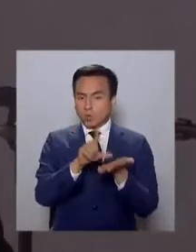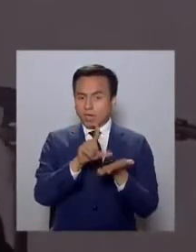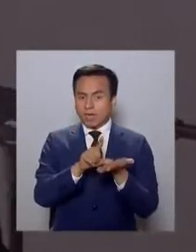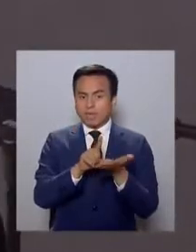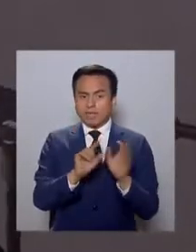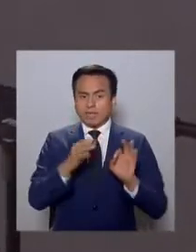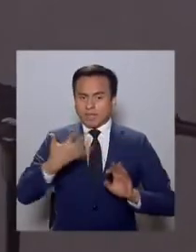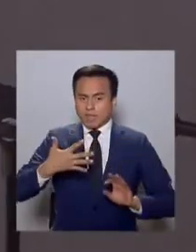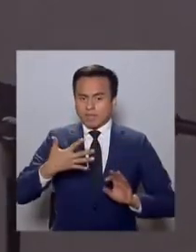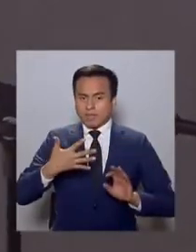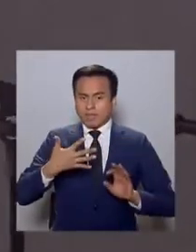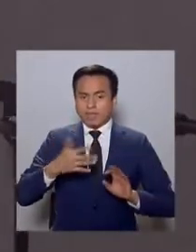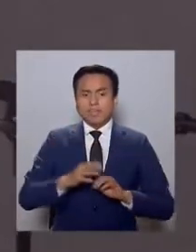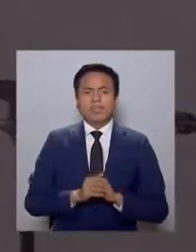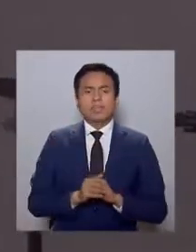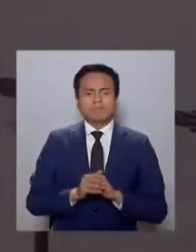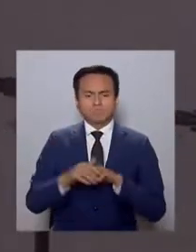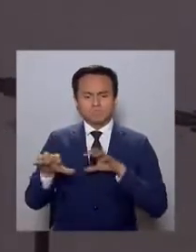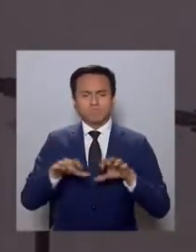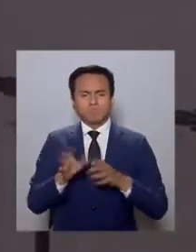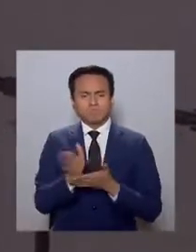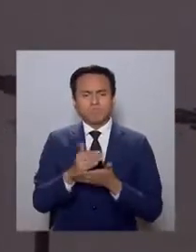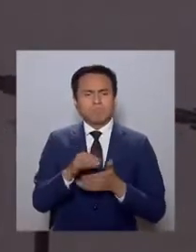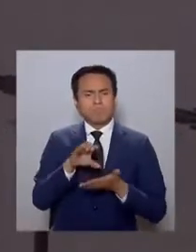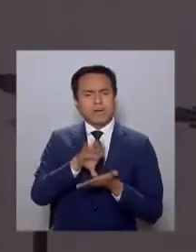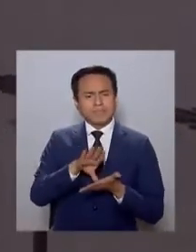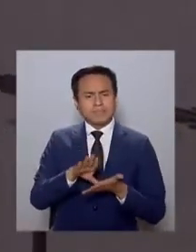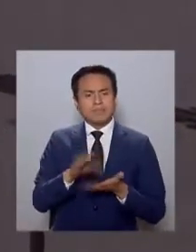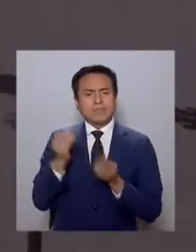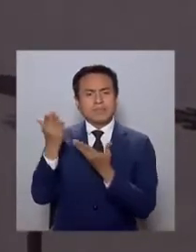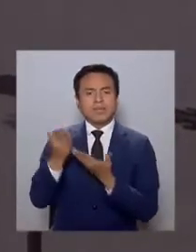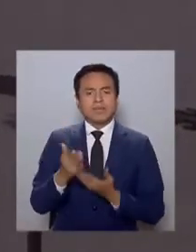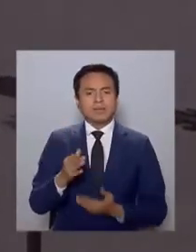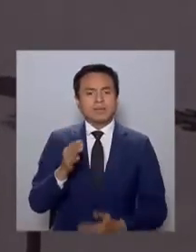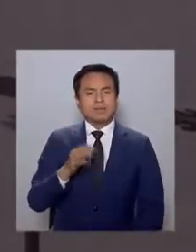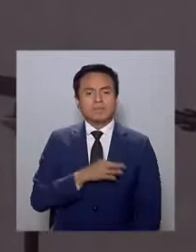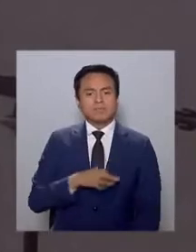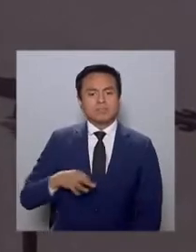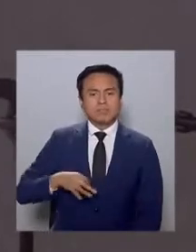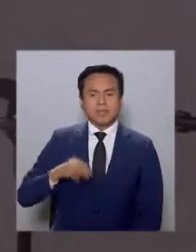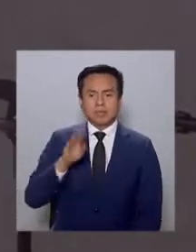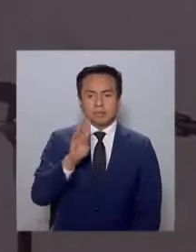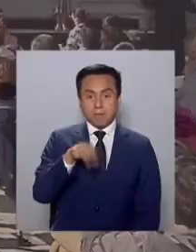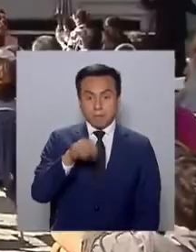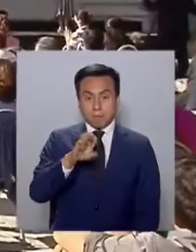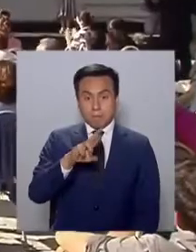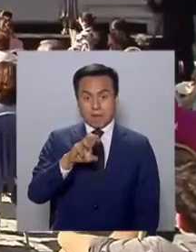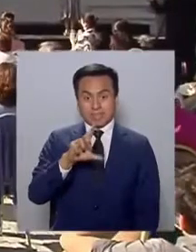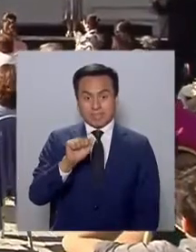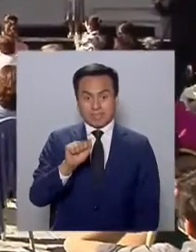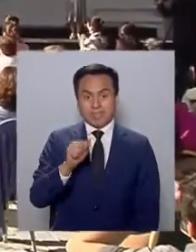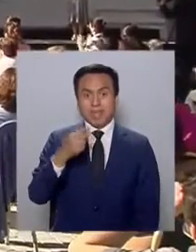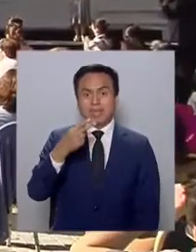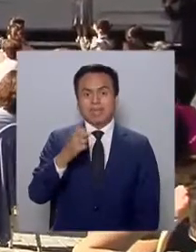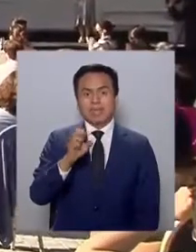clave para los recursos estratégicos de nuestro país. Le doy la bienvenida a la ministra Marcela Hernando Pérez.